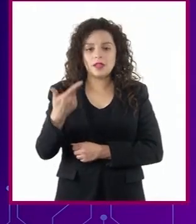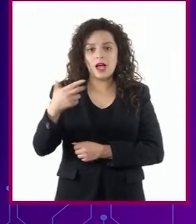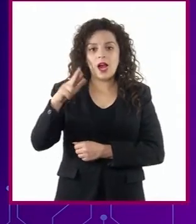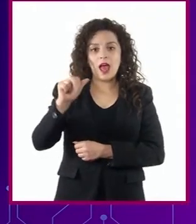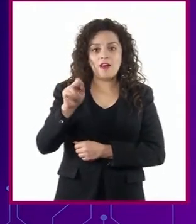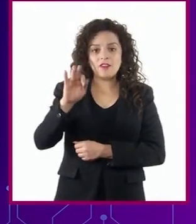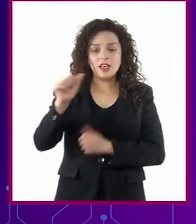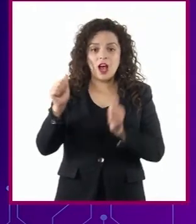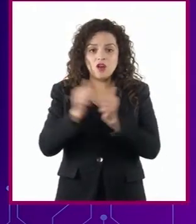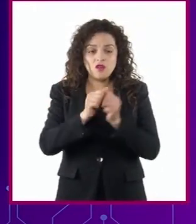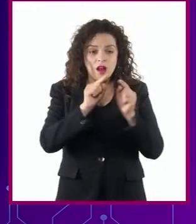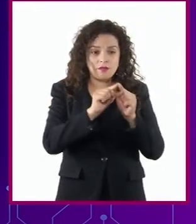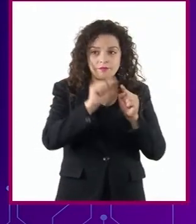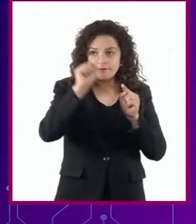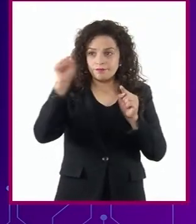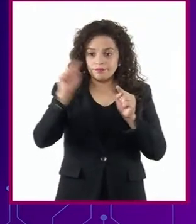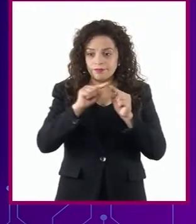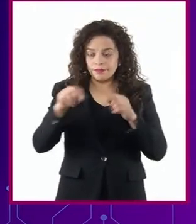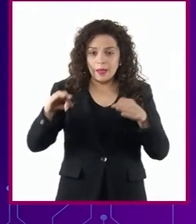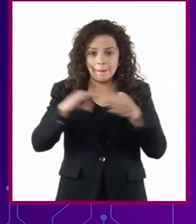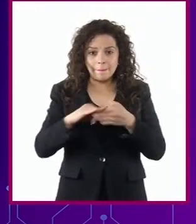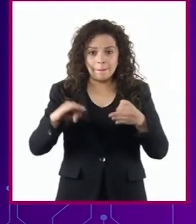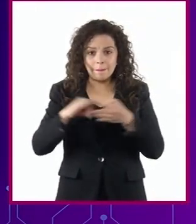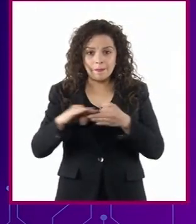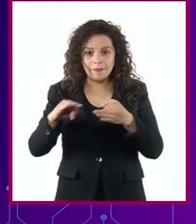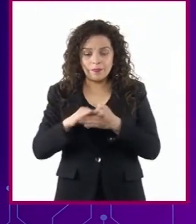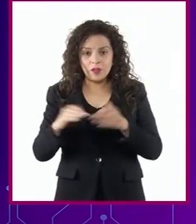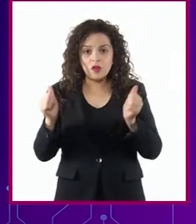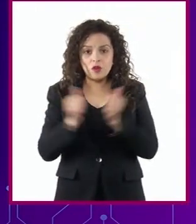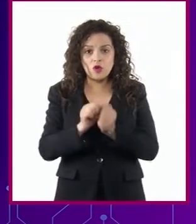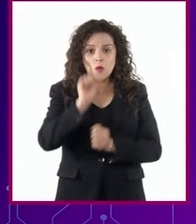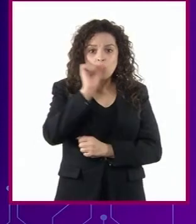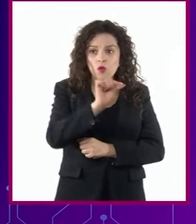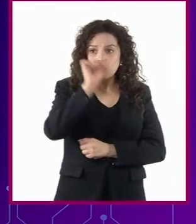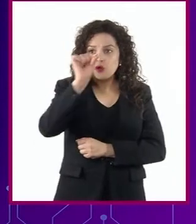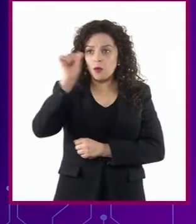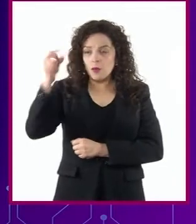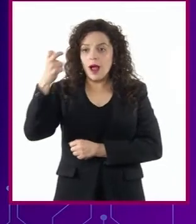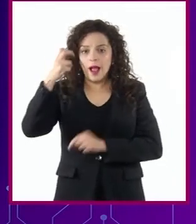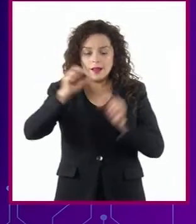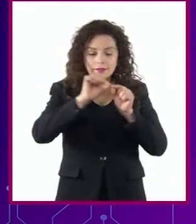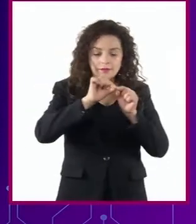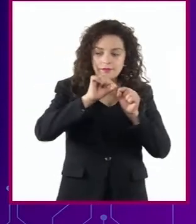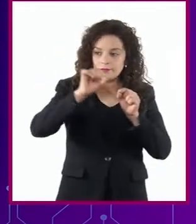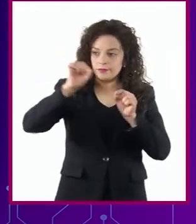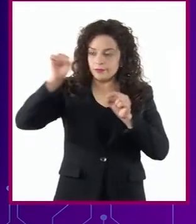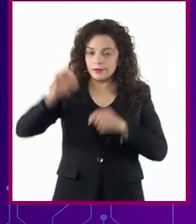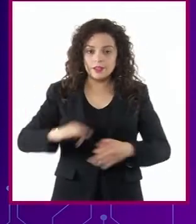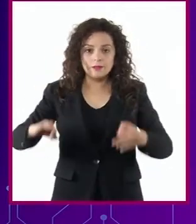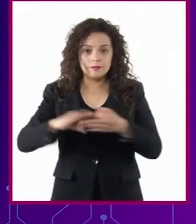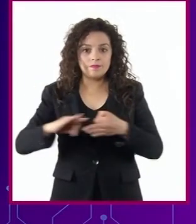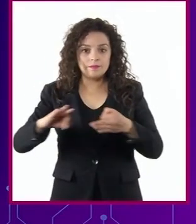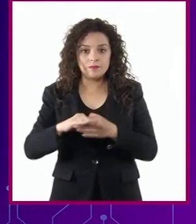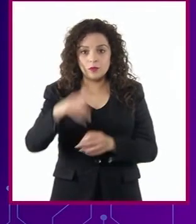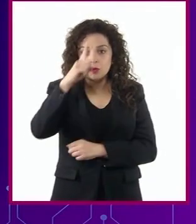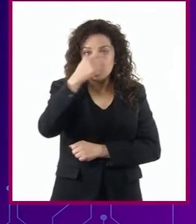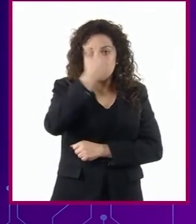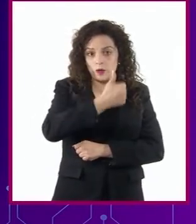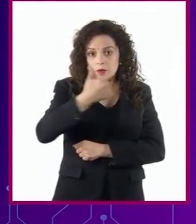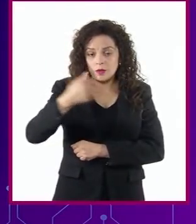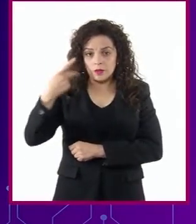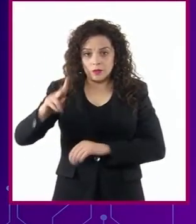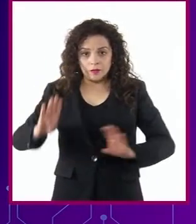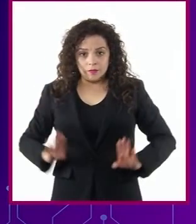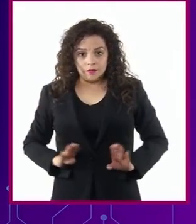de líneas continuas que se trazan uniendo los puntos que representan las frecuencias de cada una de las marcas de clase. En